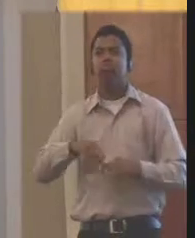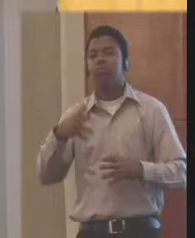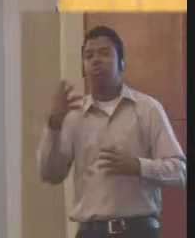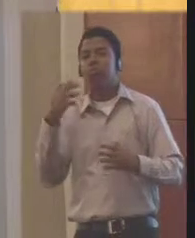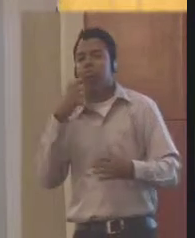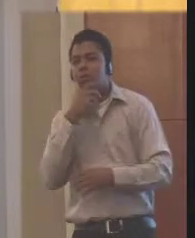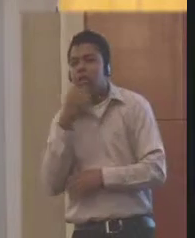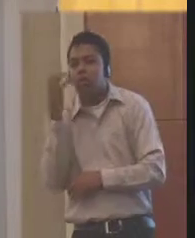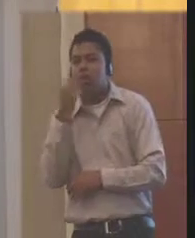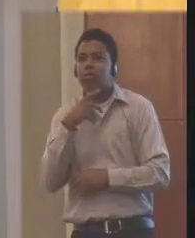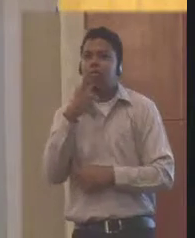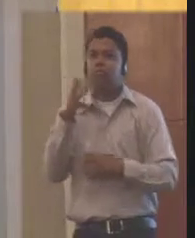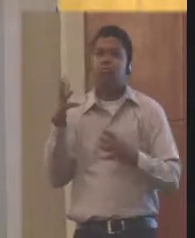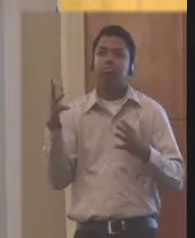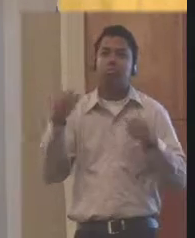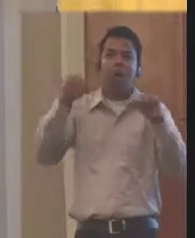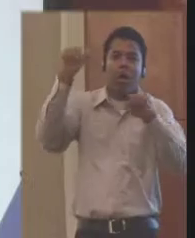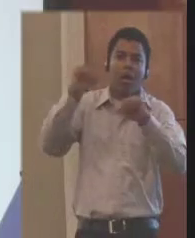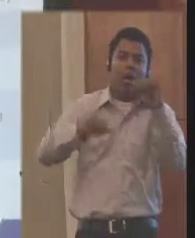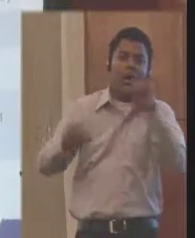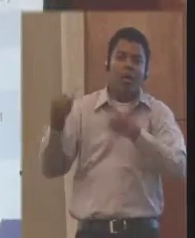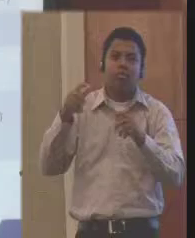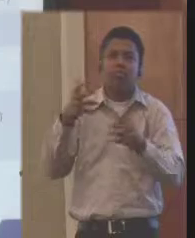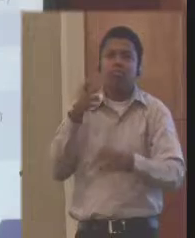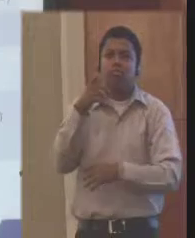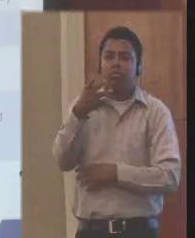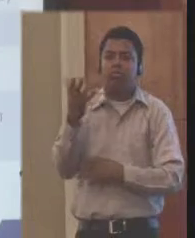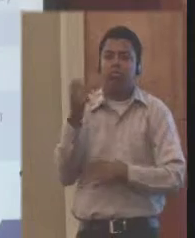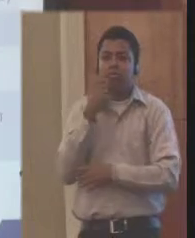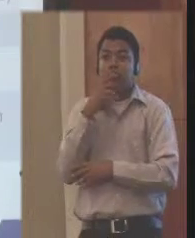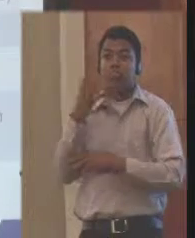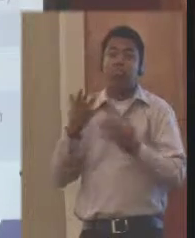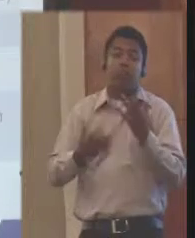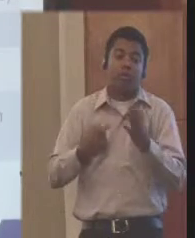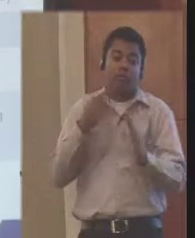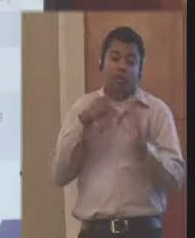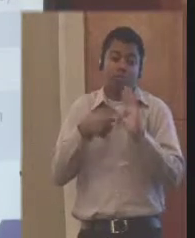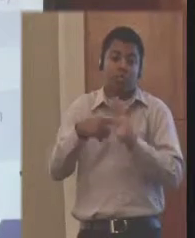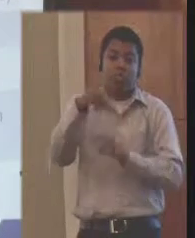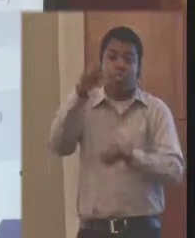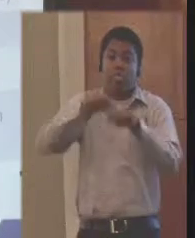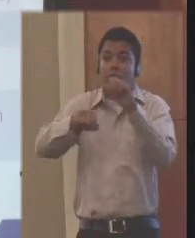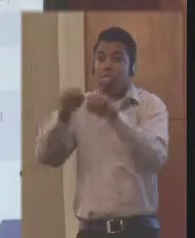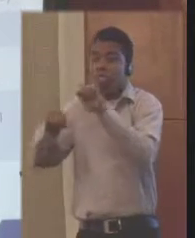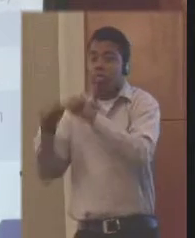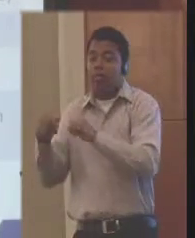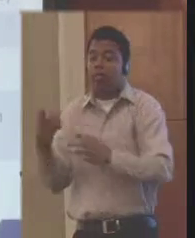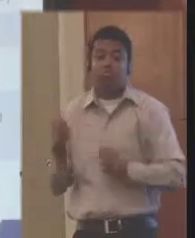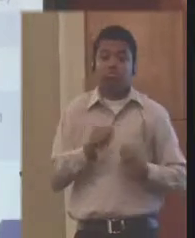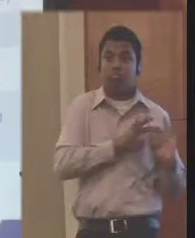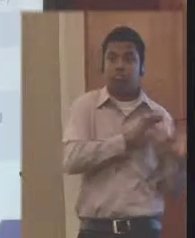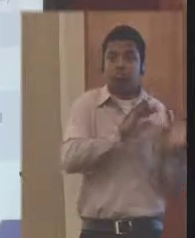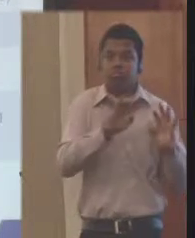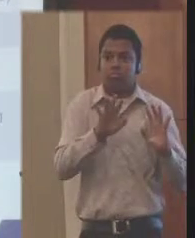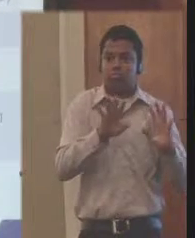París. Imagínense el impacto económico si estas son afectadas.